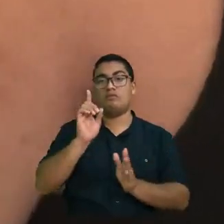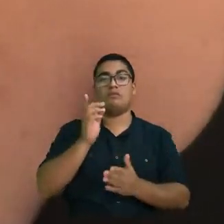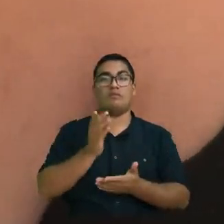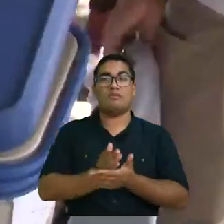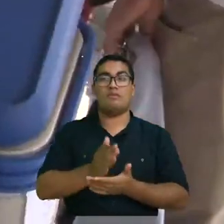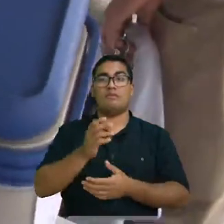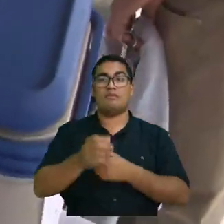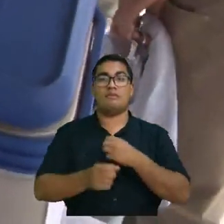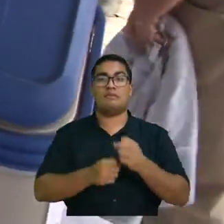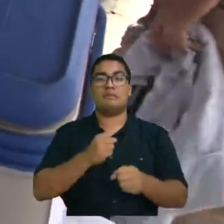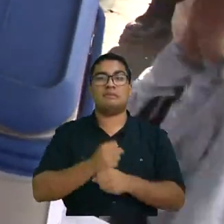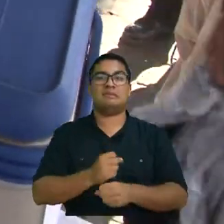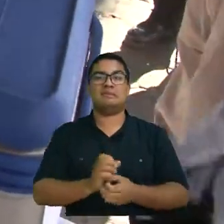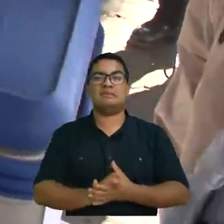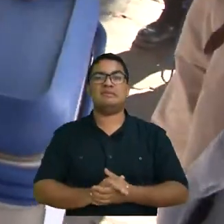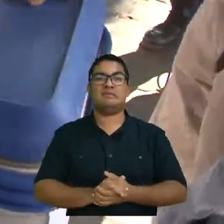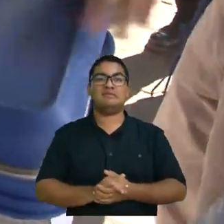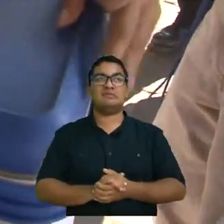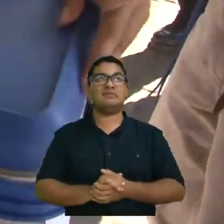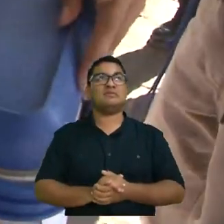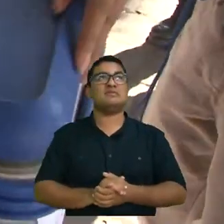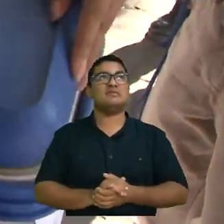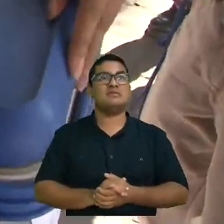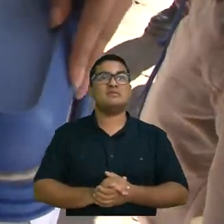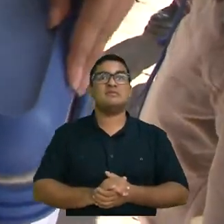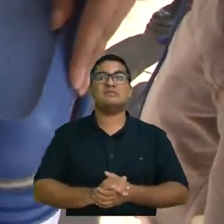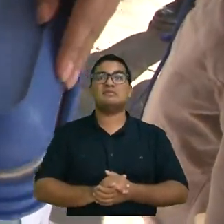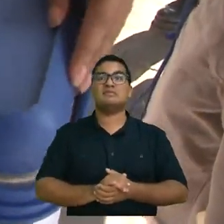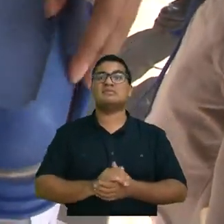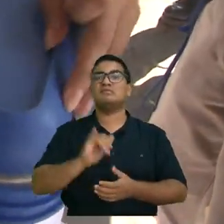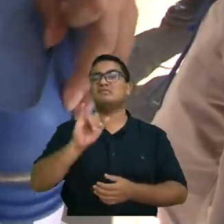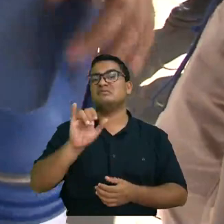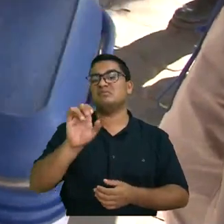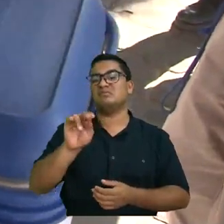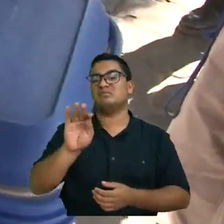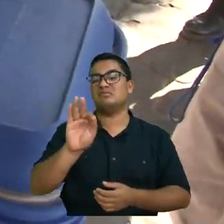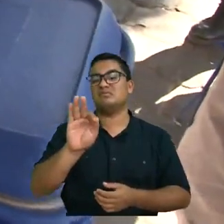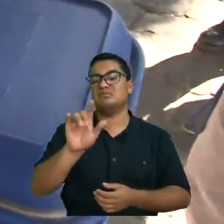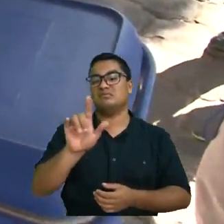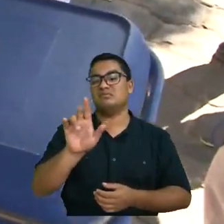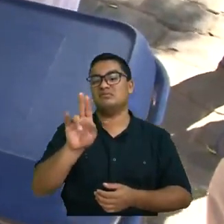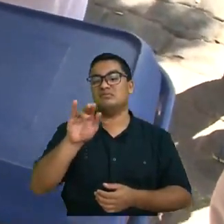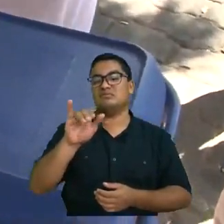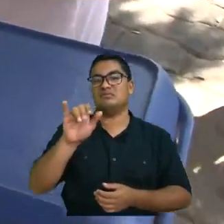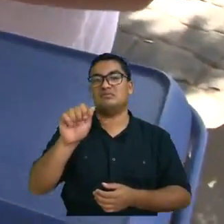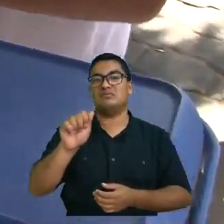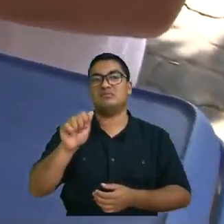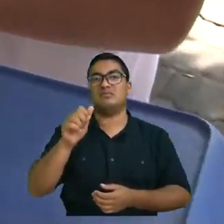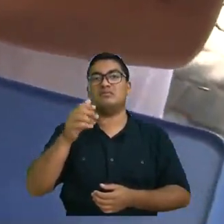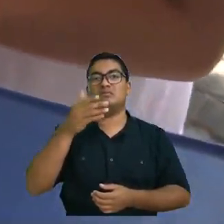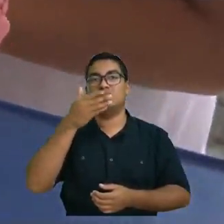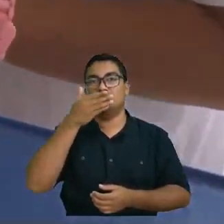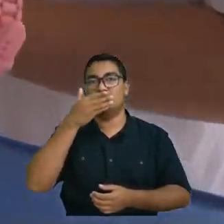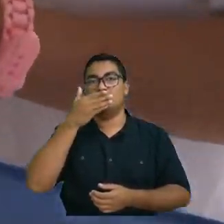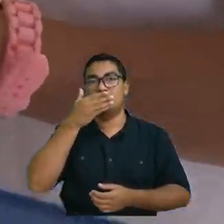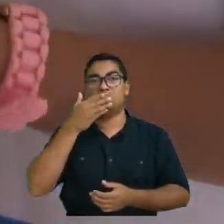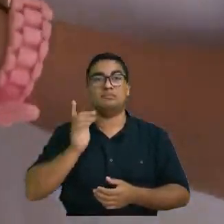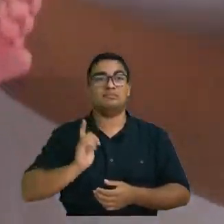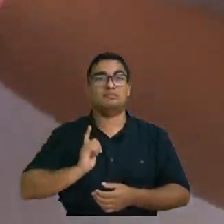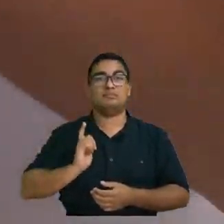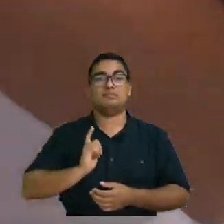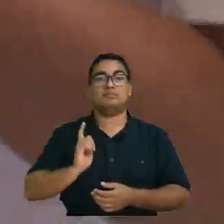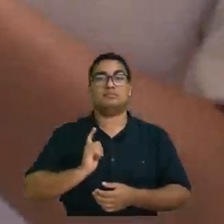se pone una vez al año. ¿Qué contiene la vacuna de la influenza, doctor? No me sé si me imagino yo que tenga